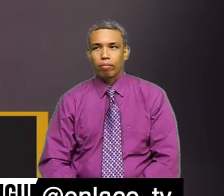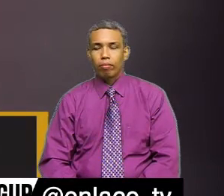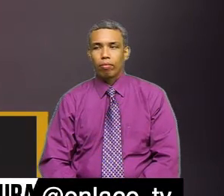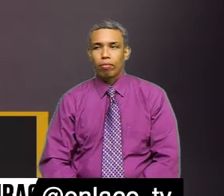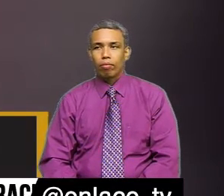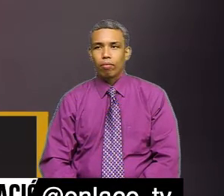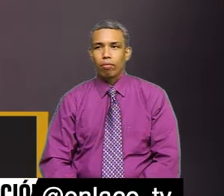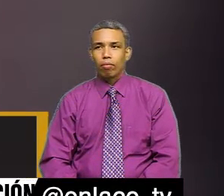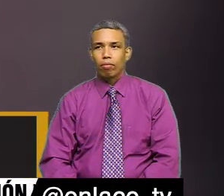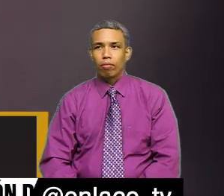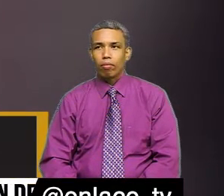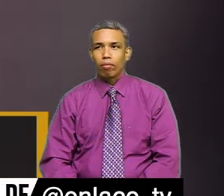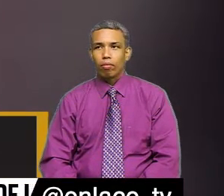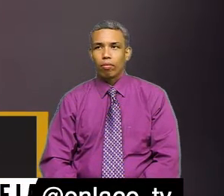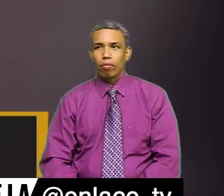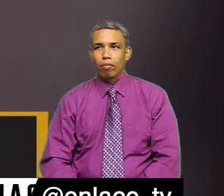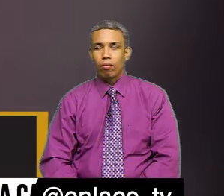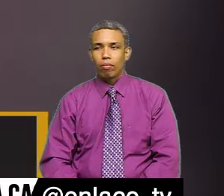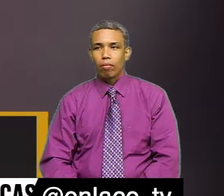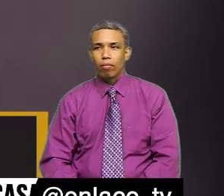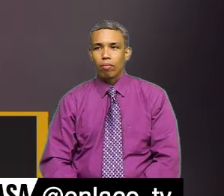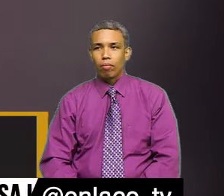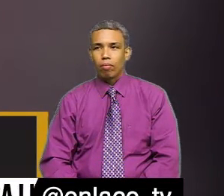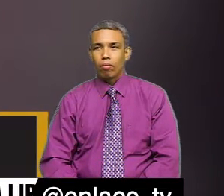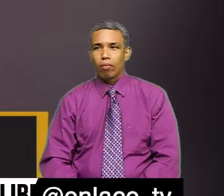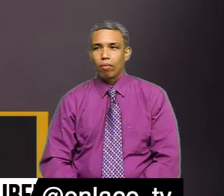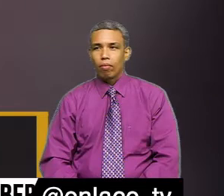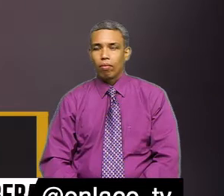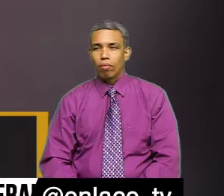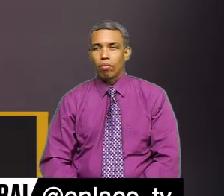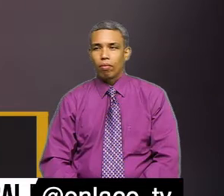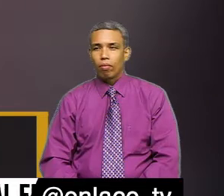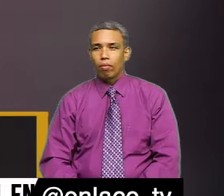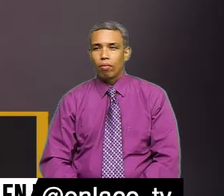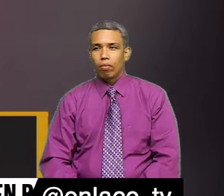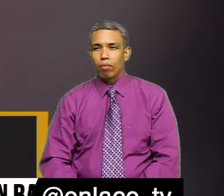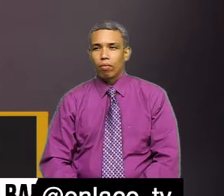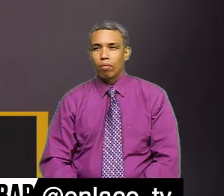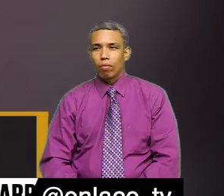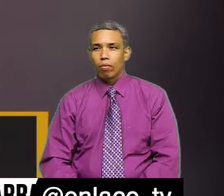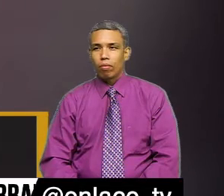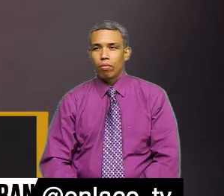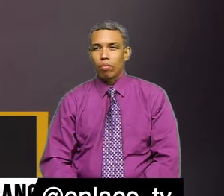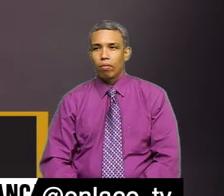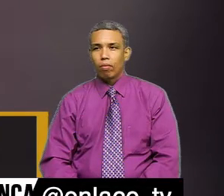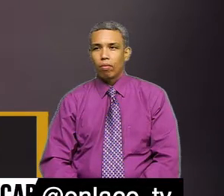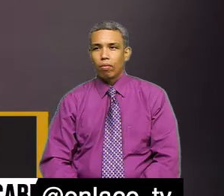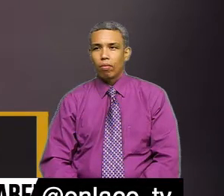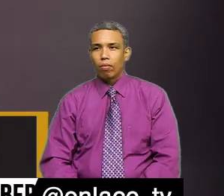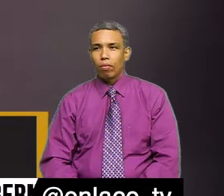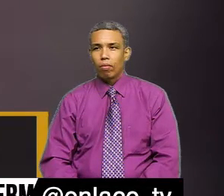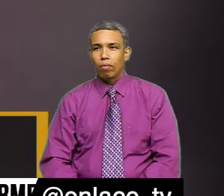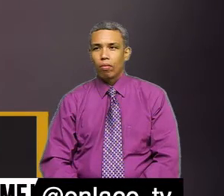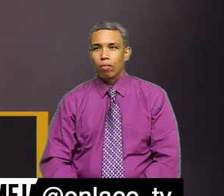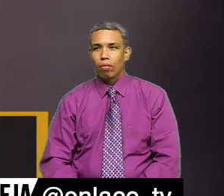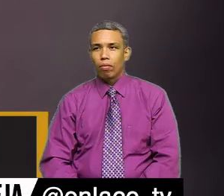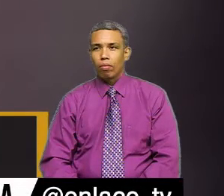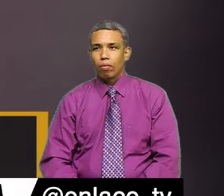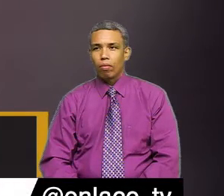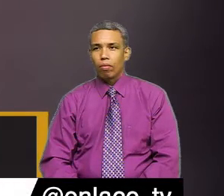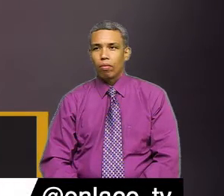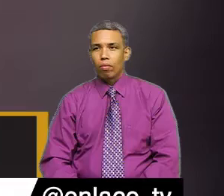Jason Palacios, Luis Malagón, Harrison Cachimbo, Cristian Flores, Jormar Hurtado, Víctor Castillo, Juan David Ríos,